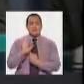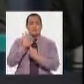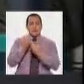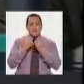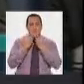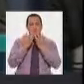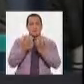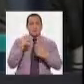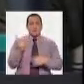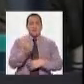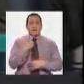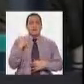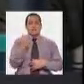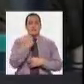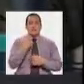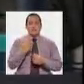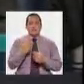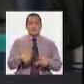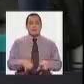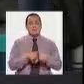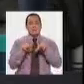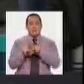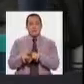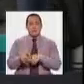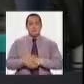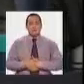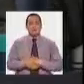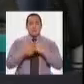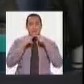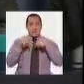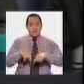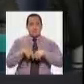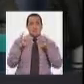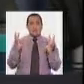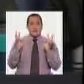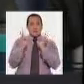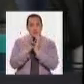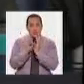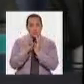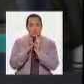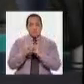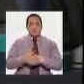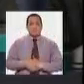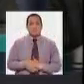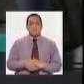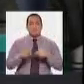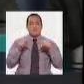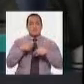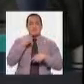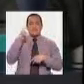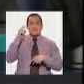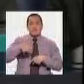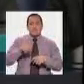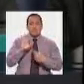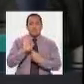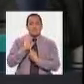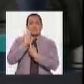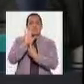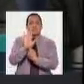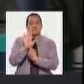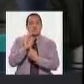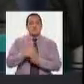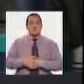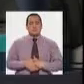público. Es más, esta reunión fue motivo de una